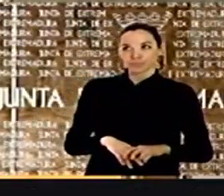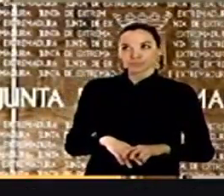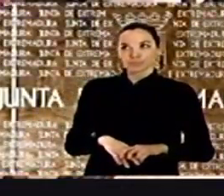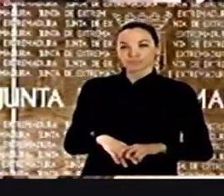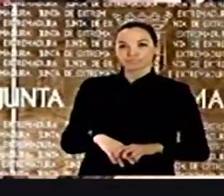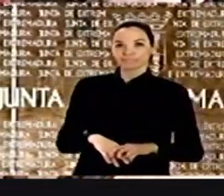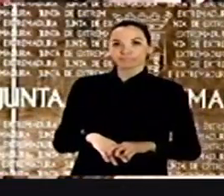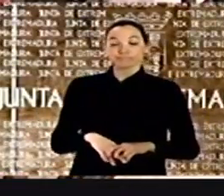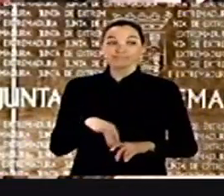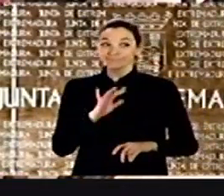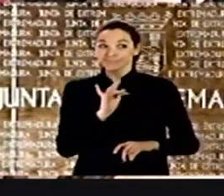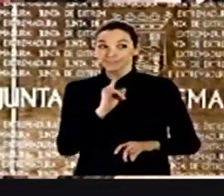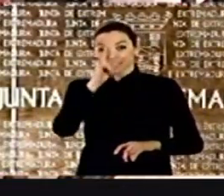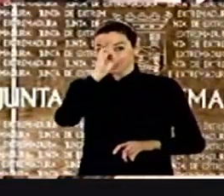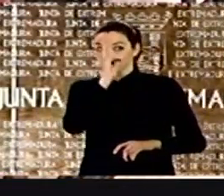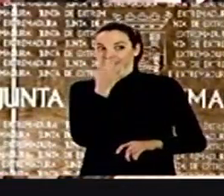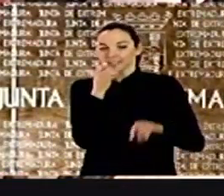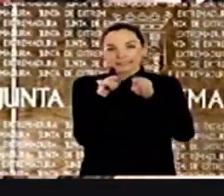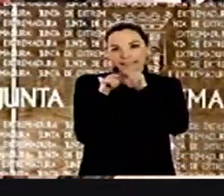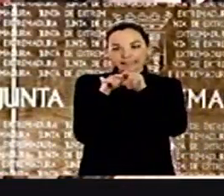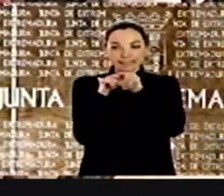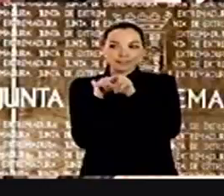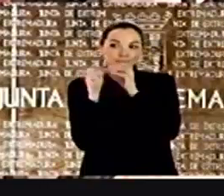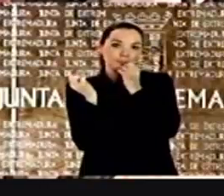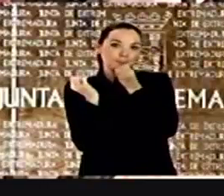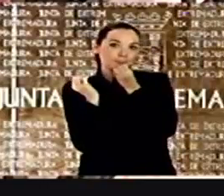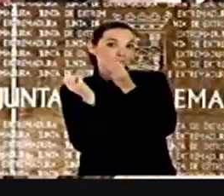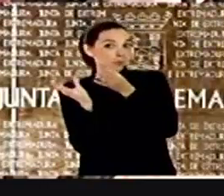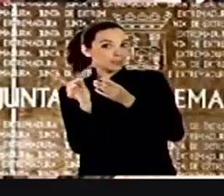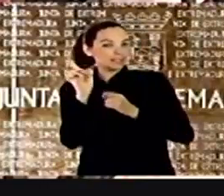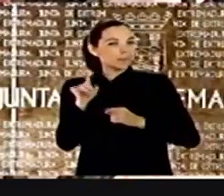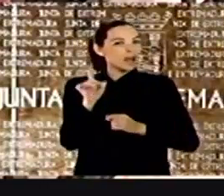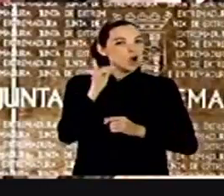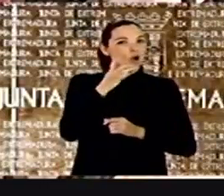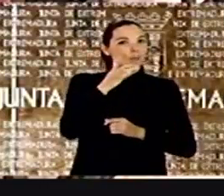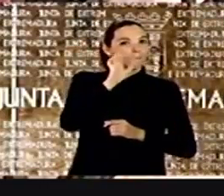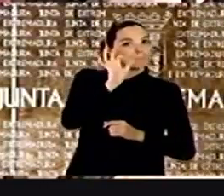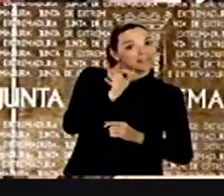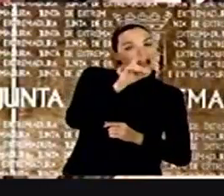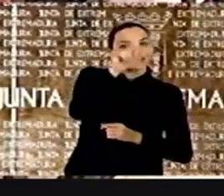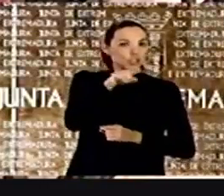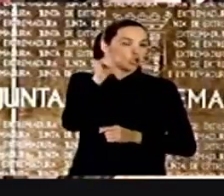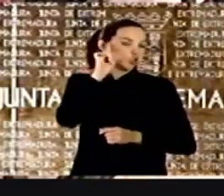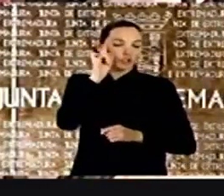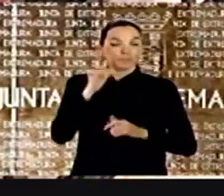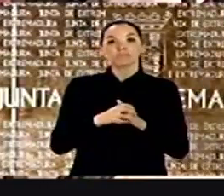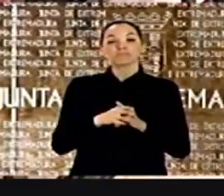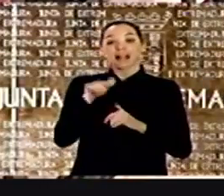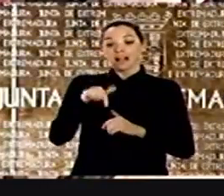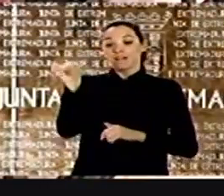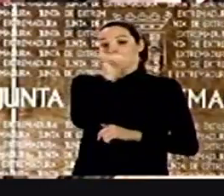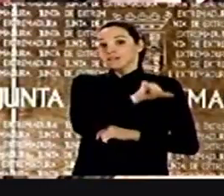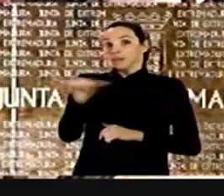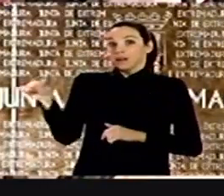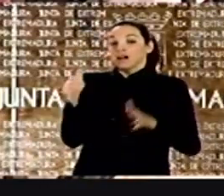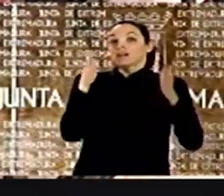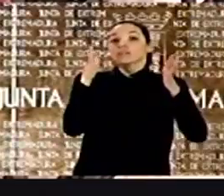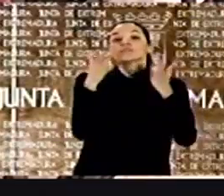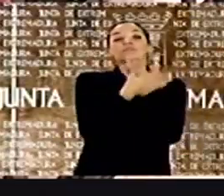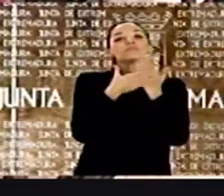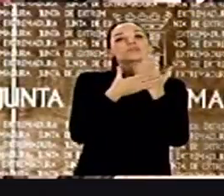Sí, no sé si será una filtración también o tiene visos de realidad en relación al Consejo de Ministros. Esta semana en Barcelona